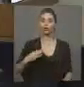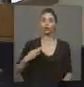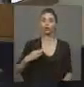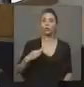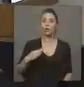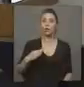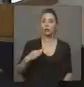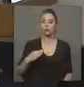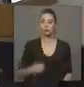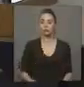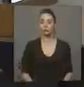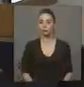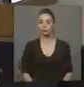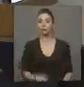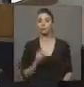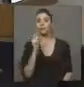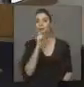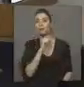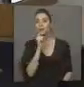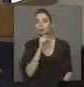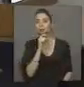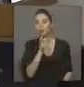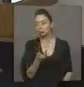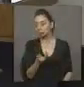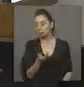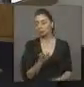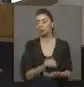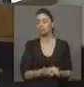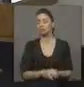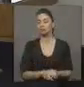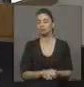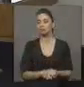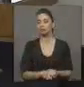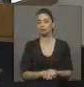así como, por ejemplo,